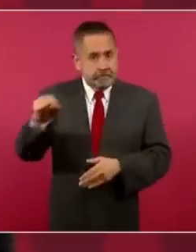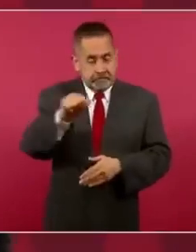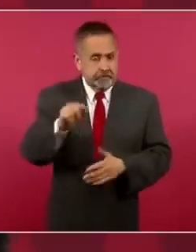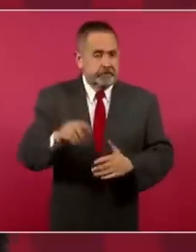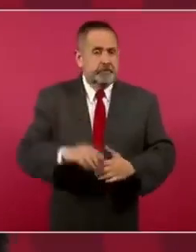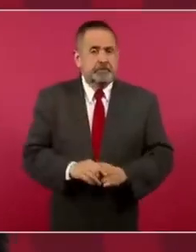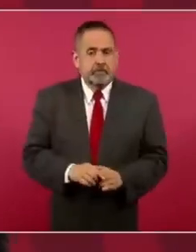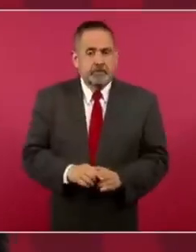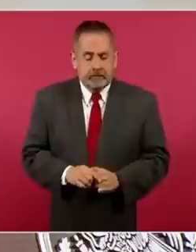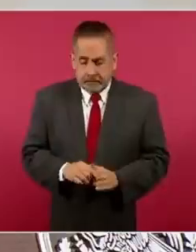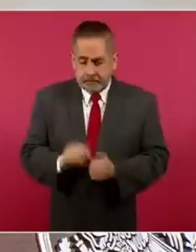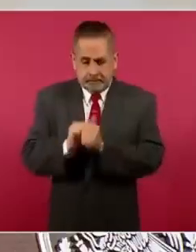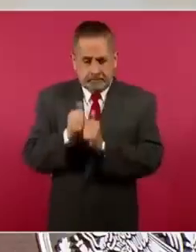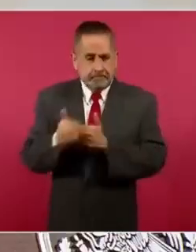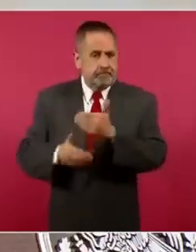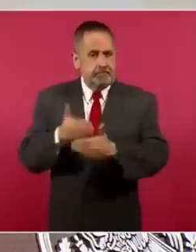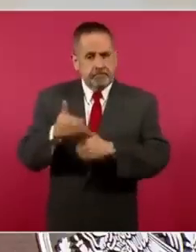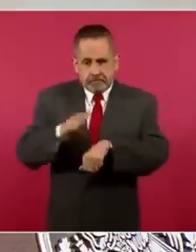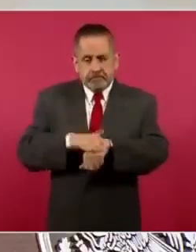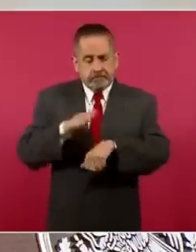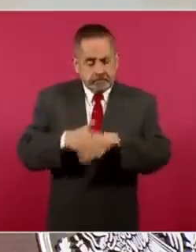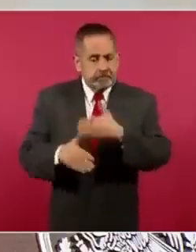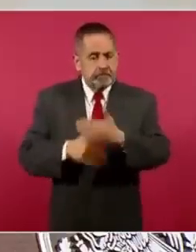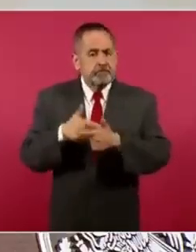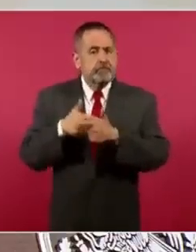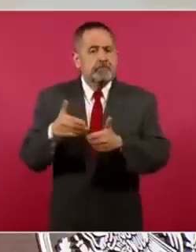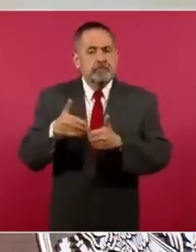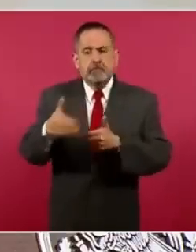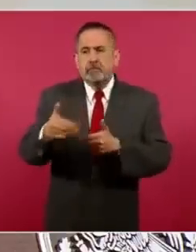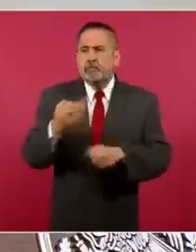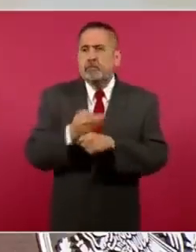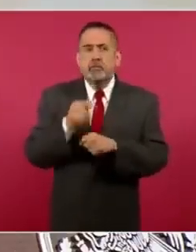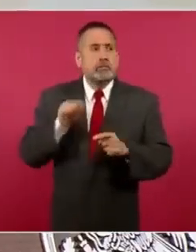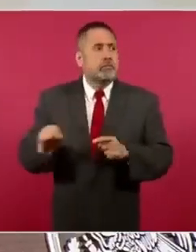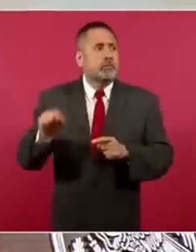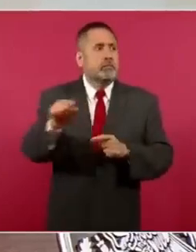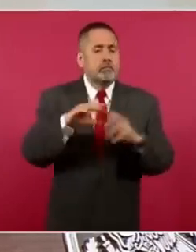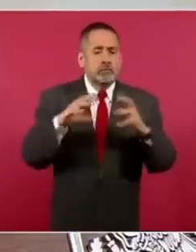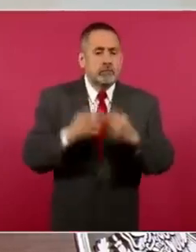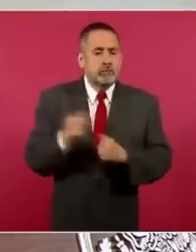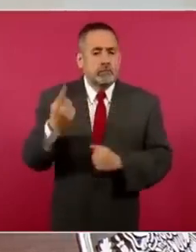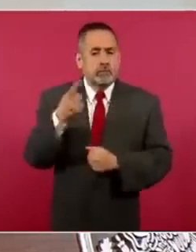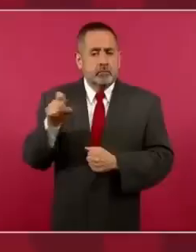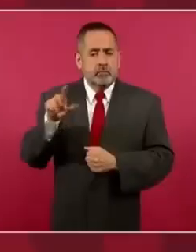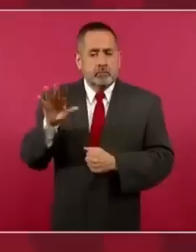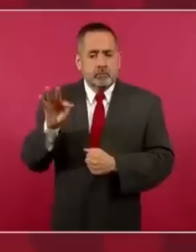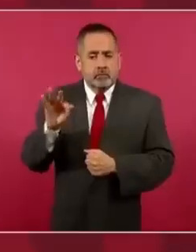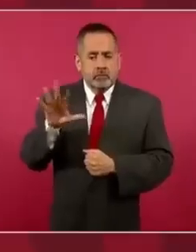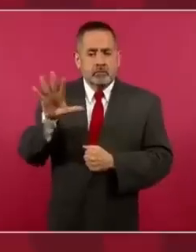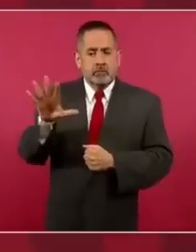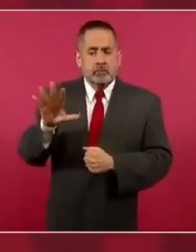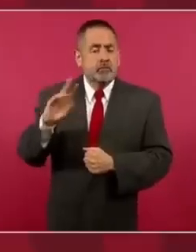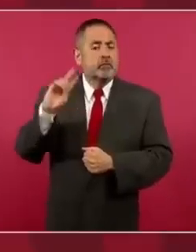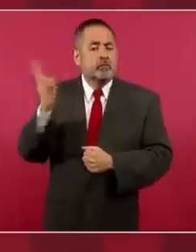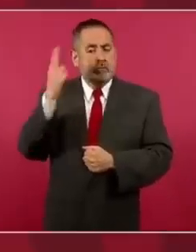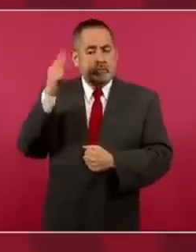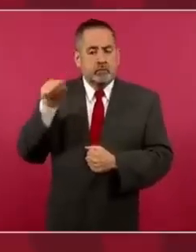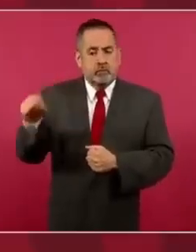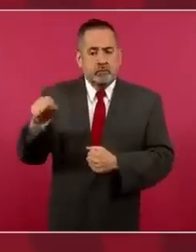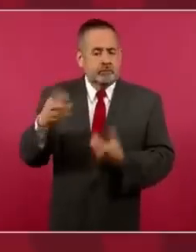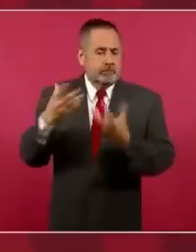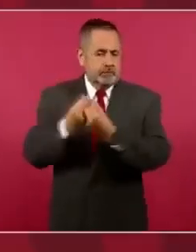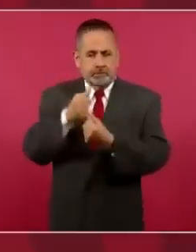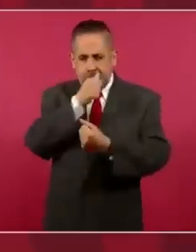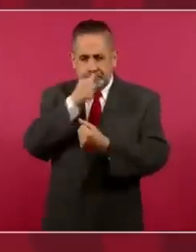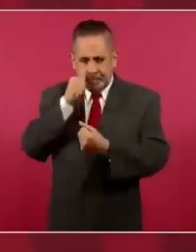porque hemos avanzado, ya tenemos 145 universidades del sistema Benito